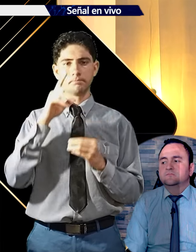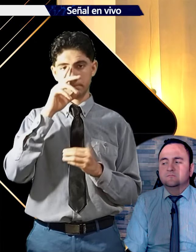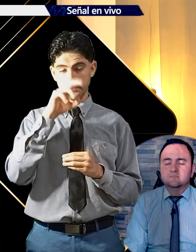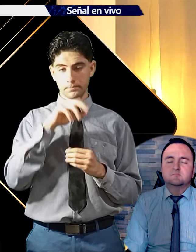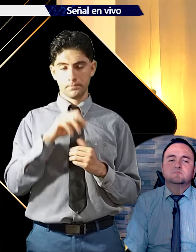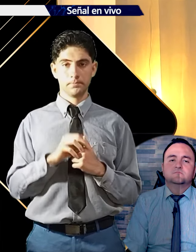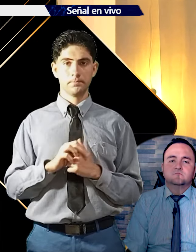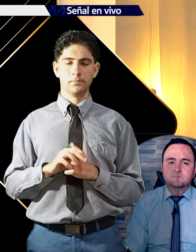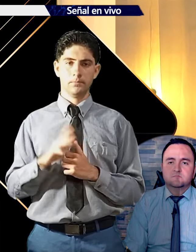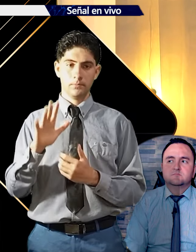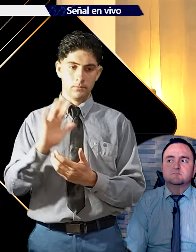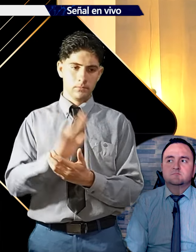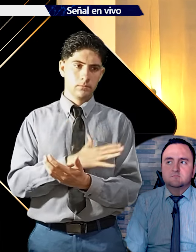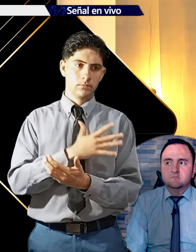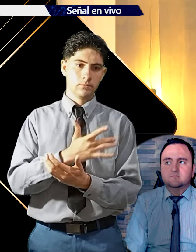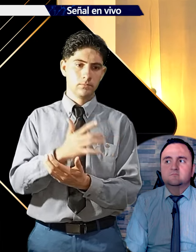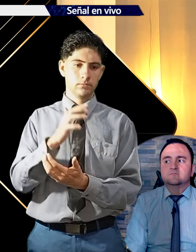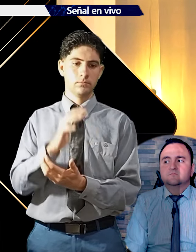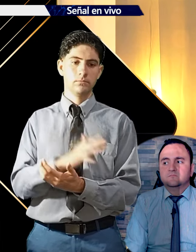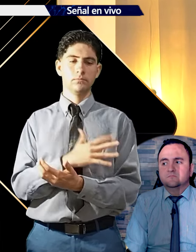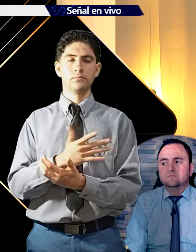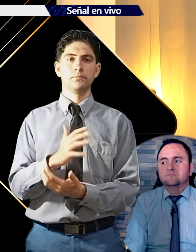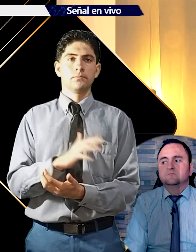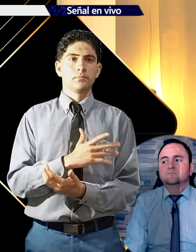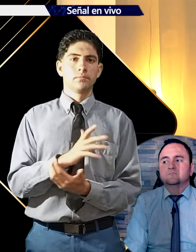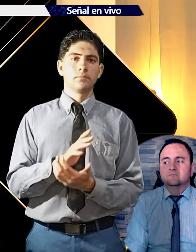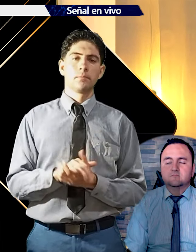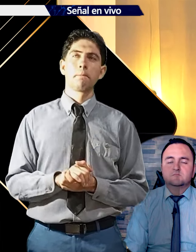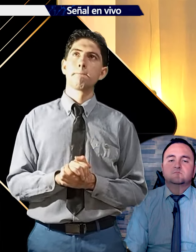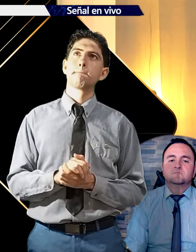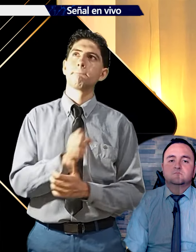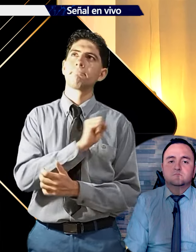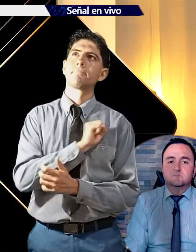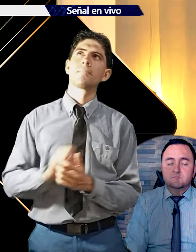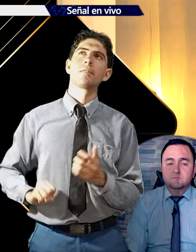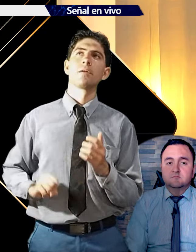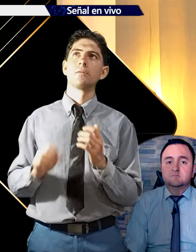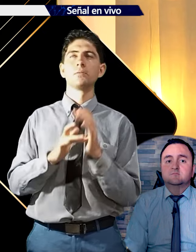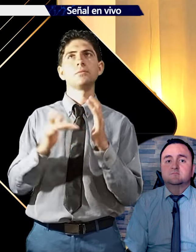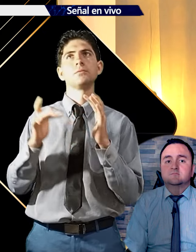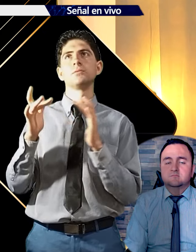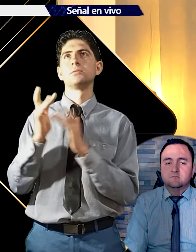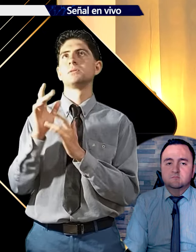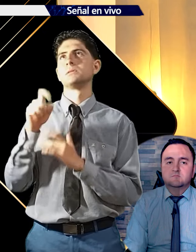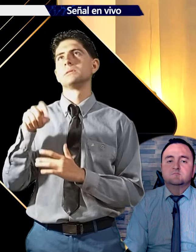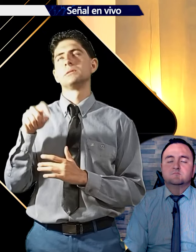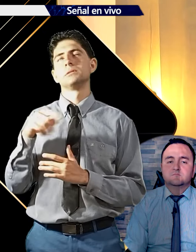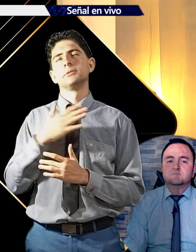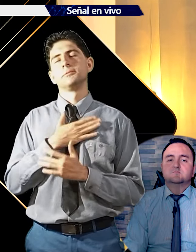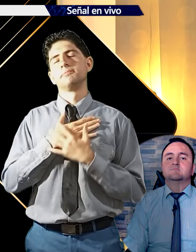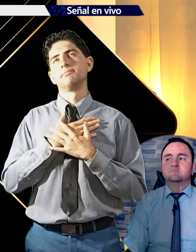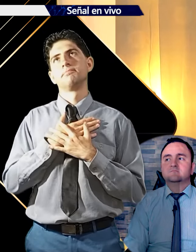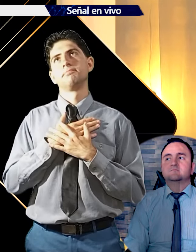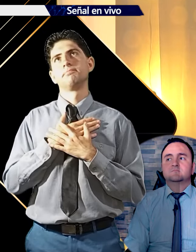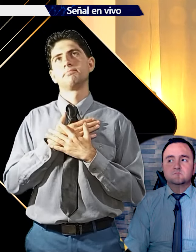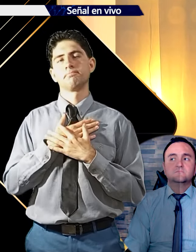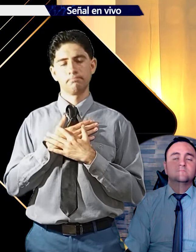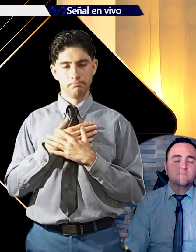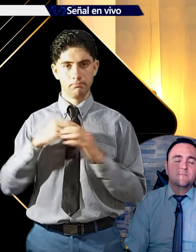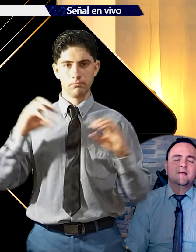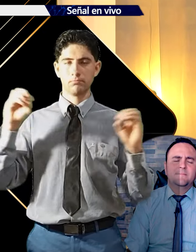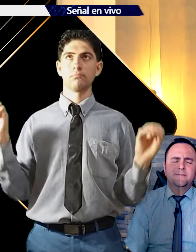más y más. Y esa linda canción que dice: más de ti y menos de